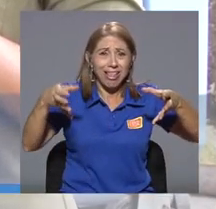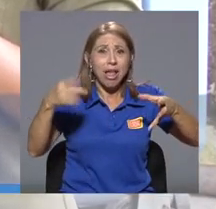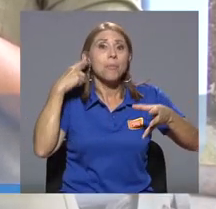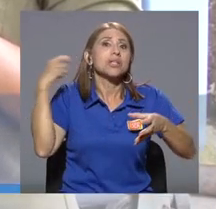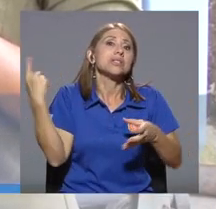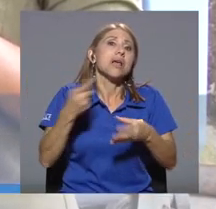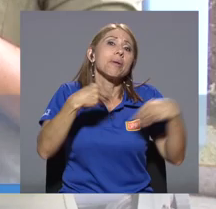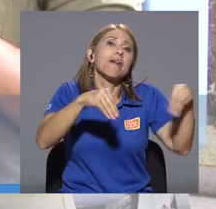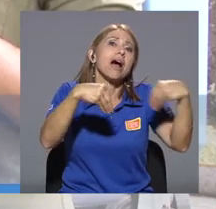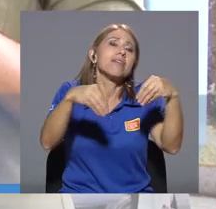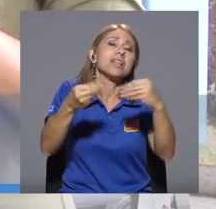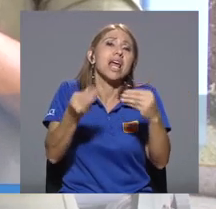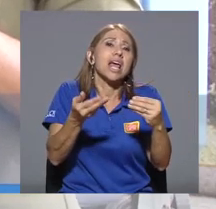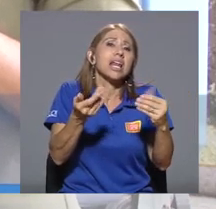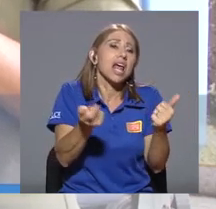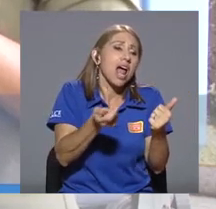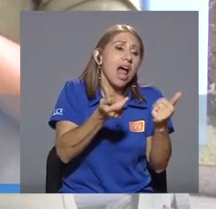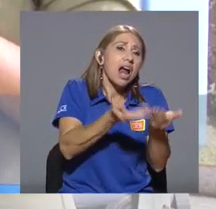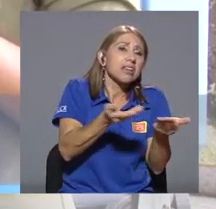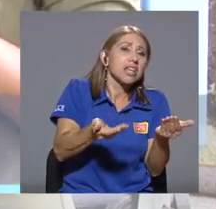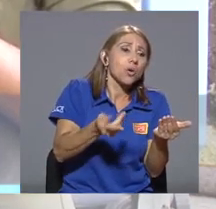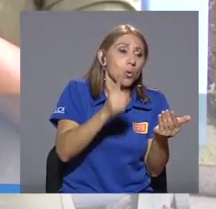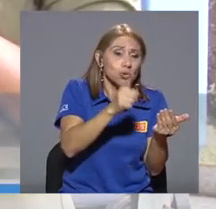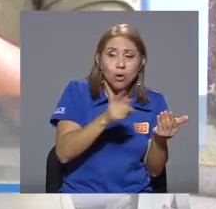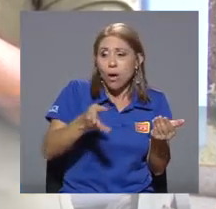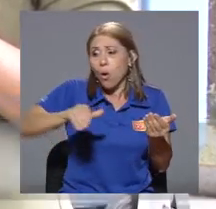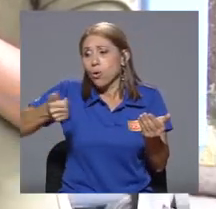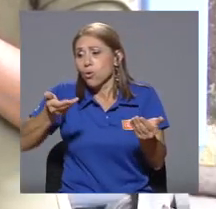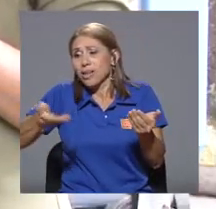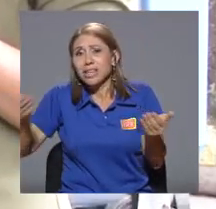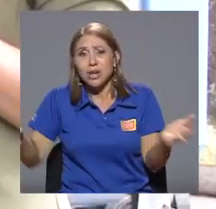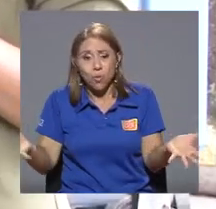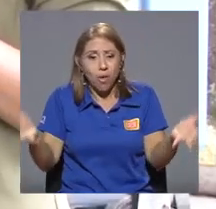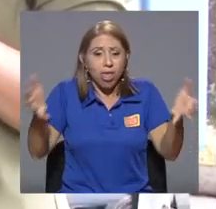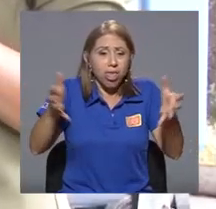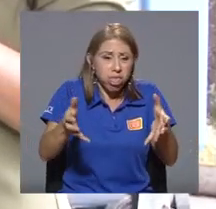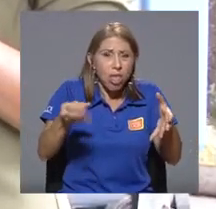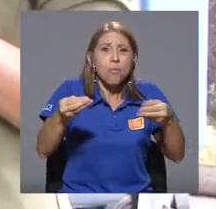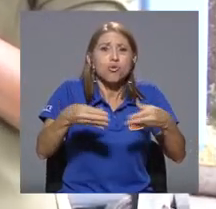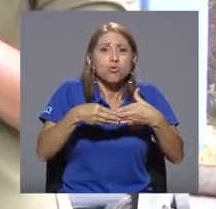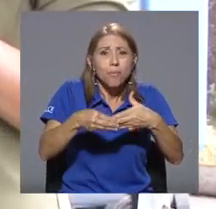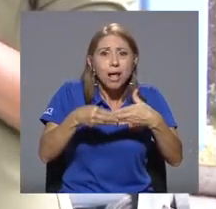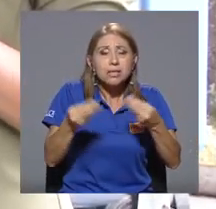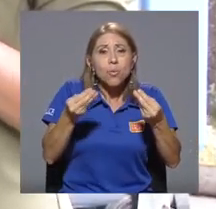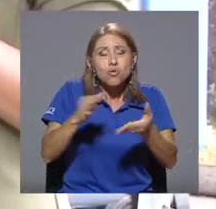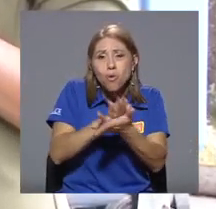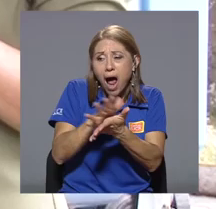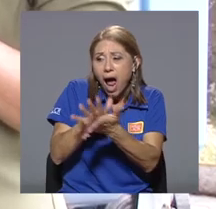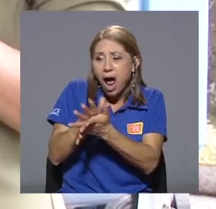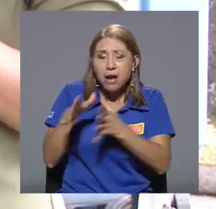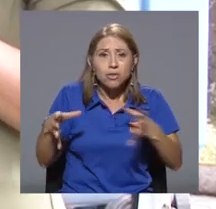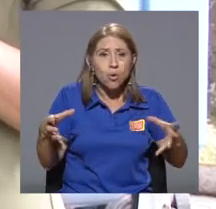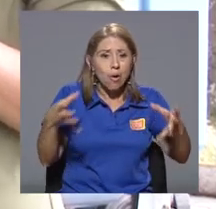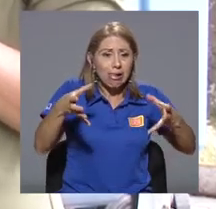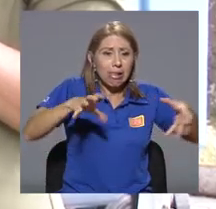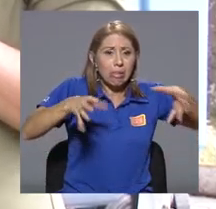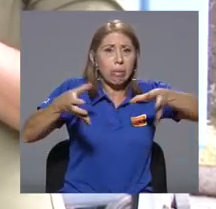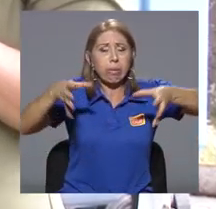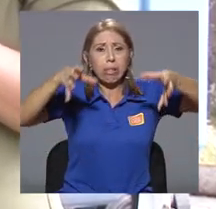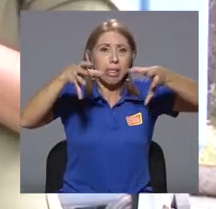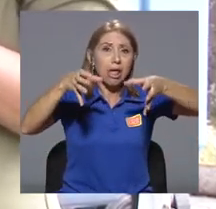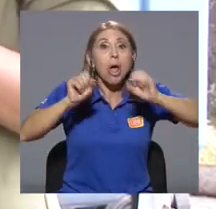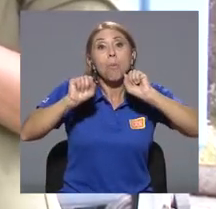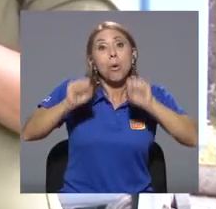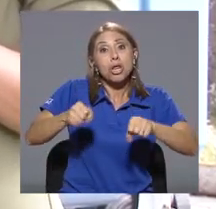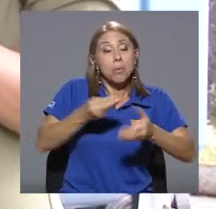en promoción o un artículo junto con otro, y eso generalmente viene envuelto en mucho plástico, mucho cartón. Entonces podríamos adquirir